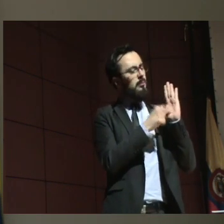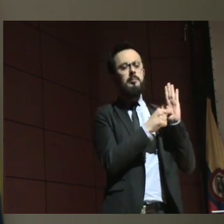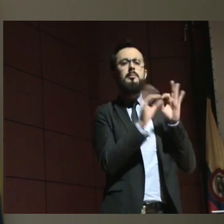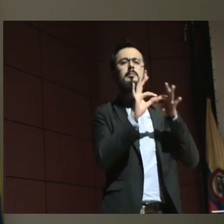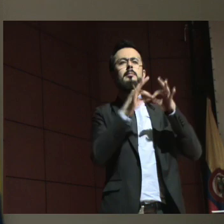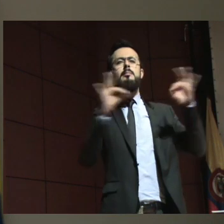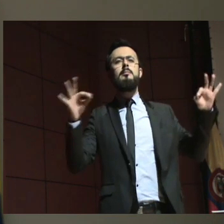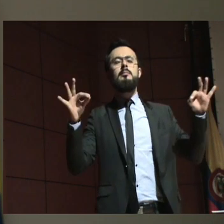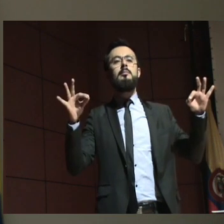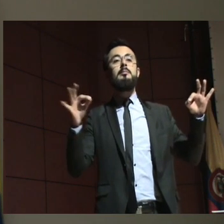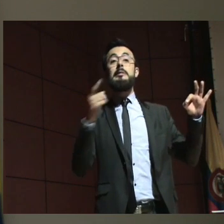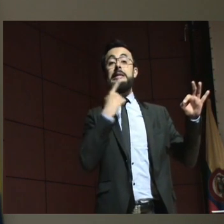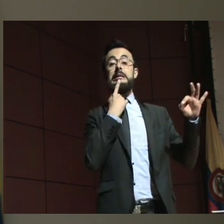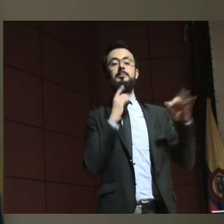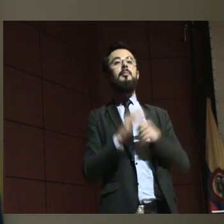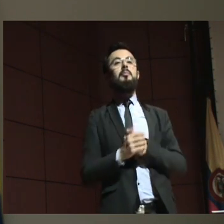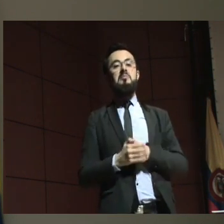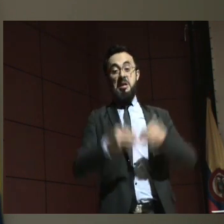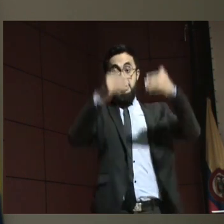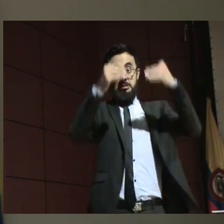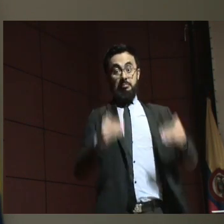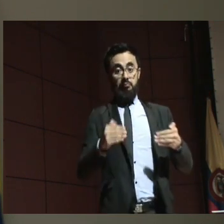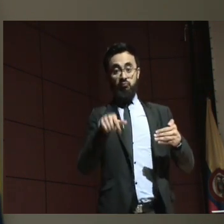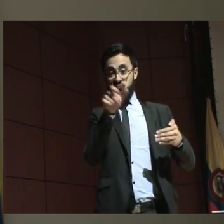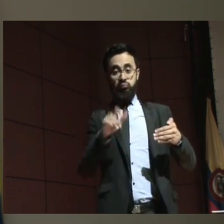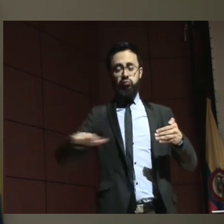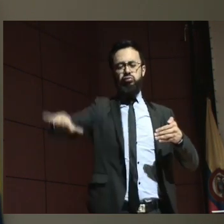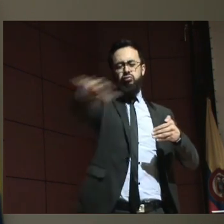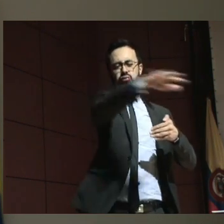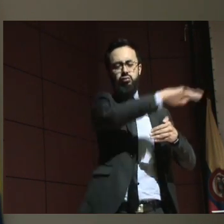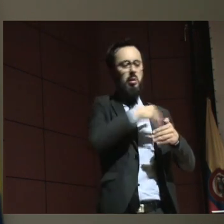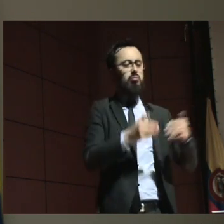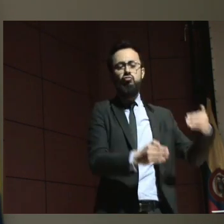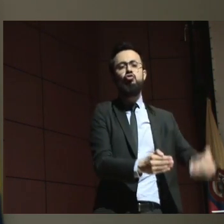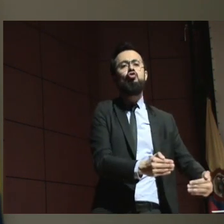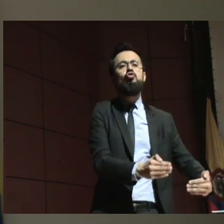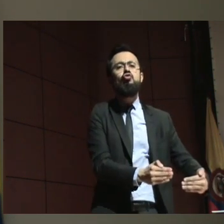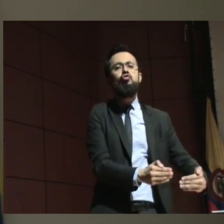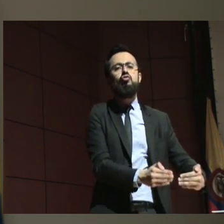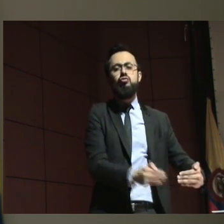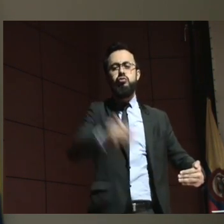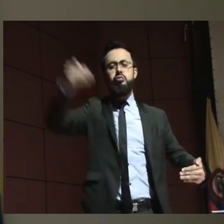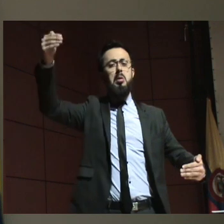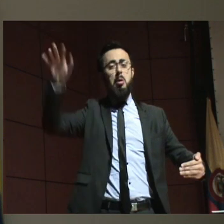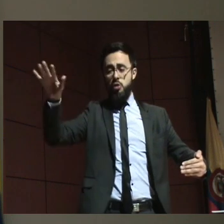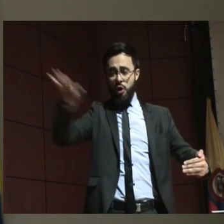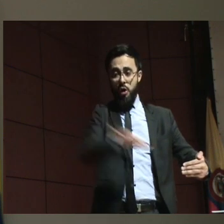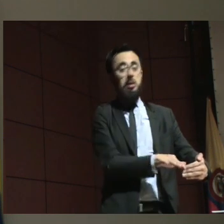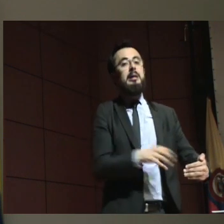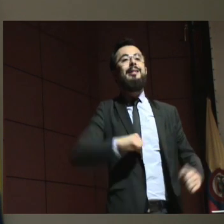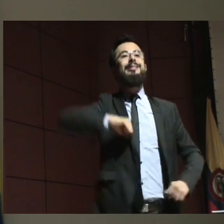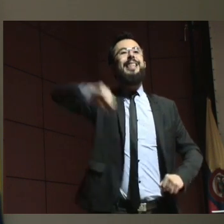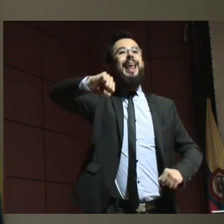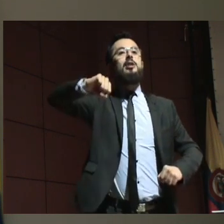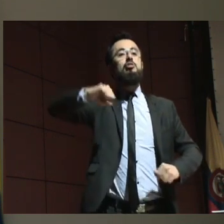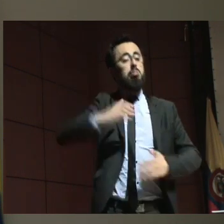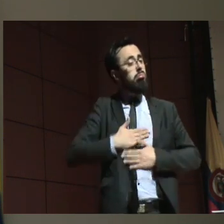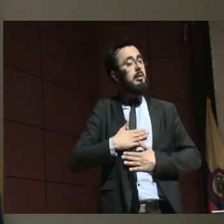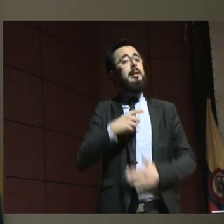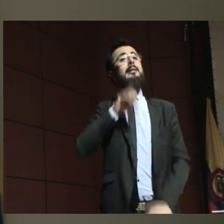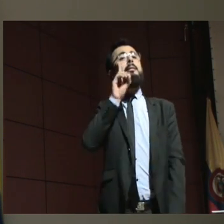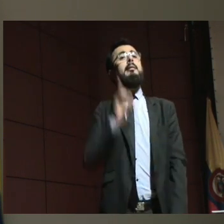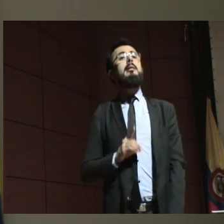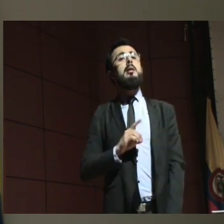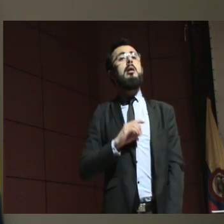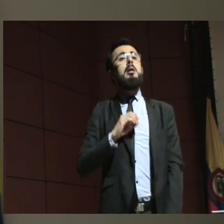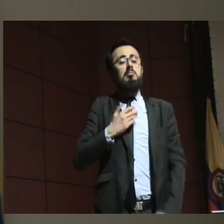personas con discapacidad, incluidos los niños y las niñas con discapacidad, tienen derecho a mantener su fertilidad en igualdad de condiciones con